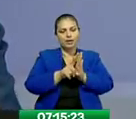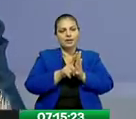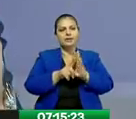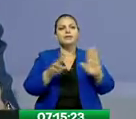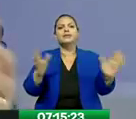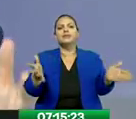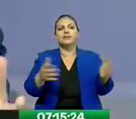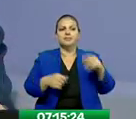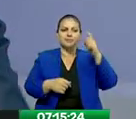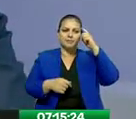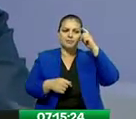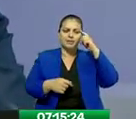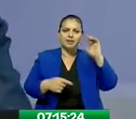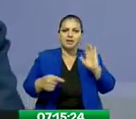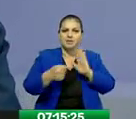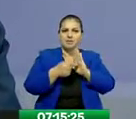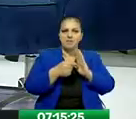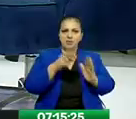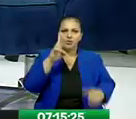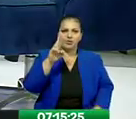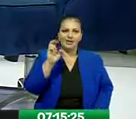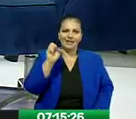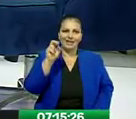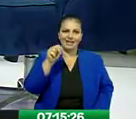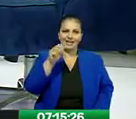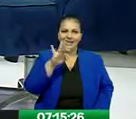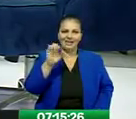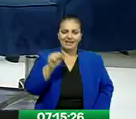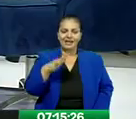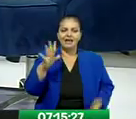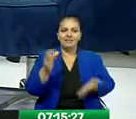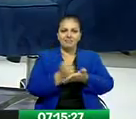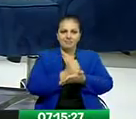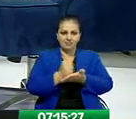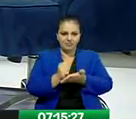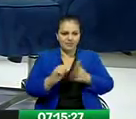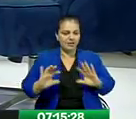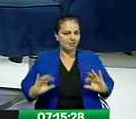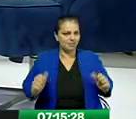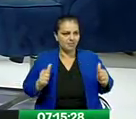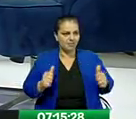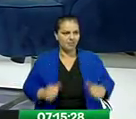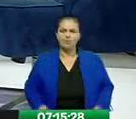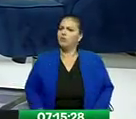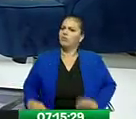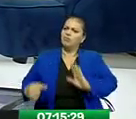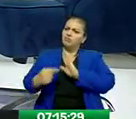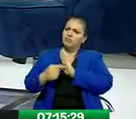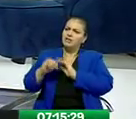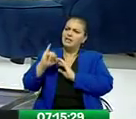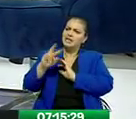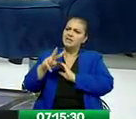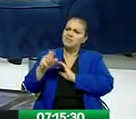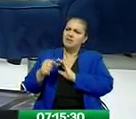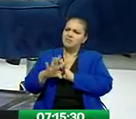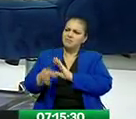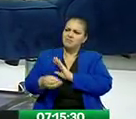del anticipo del impuesto a la renta. Que eso es lo sustancial. Eso diríamos es lo más importante. Pero que tampoco se subió el IVA. Sí,